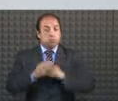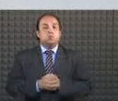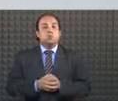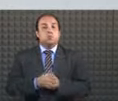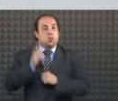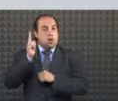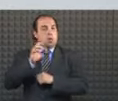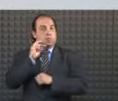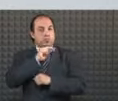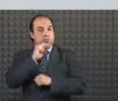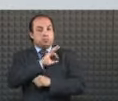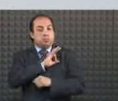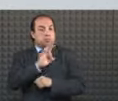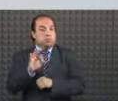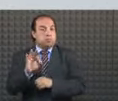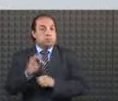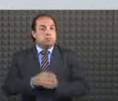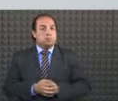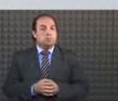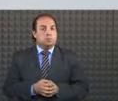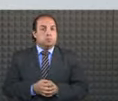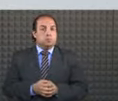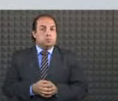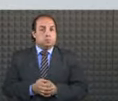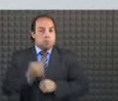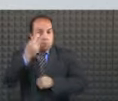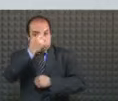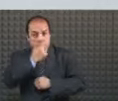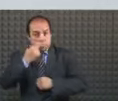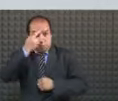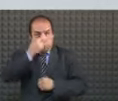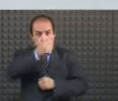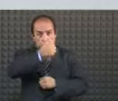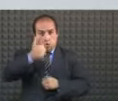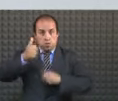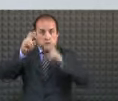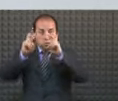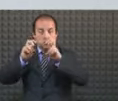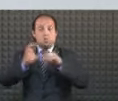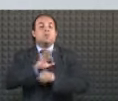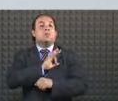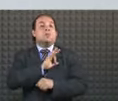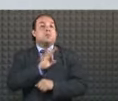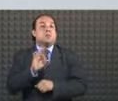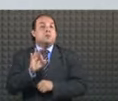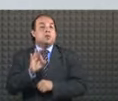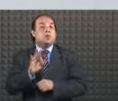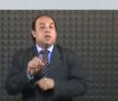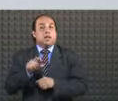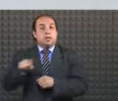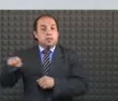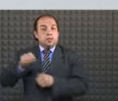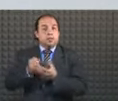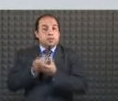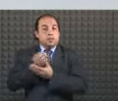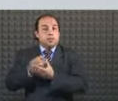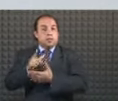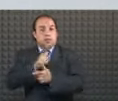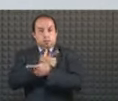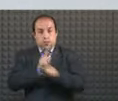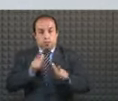podamos también revisar cada uno de los casos y que puedan ser liberados. Y